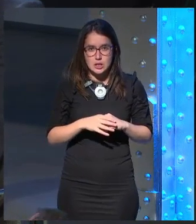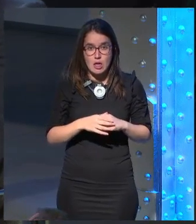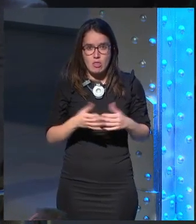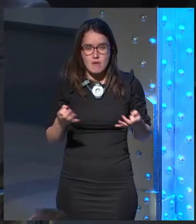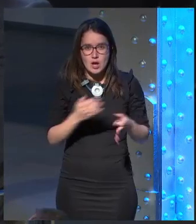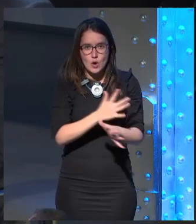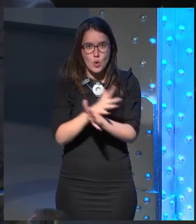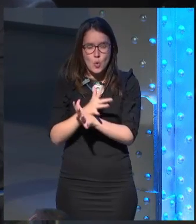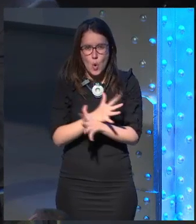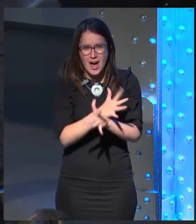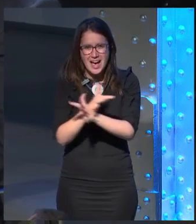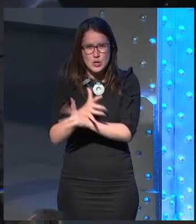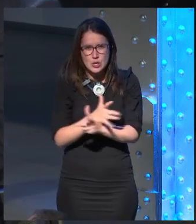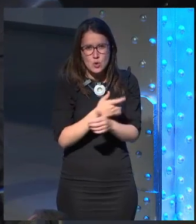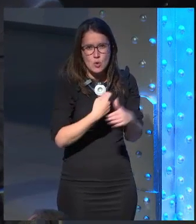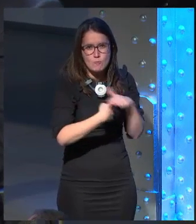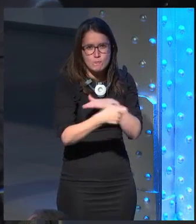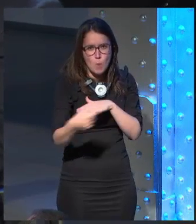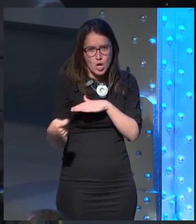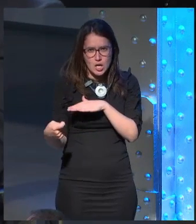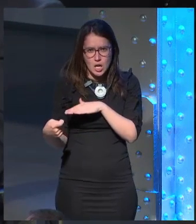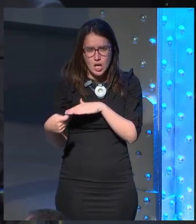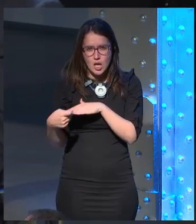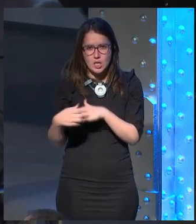teníamos que jugar una ronda de póker